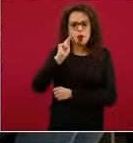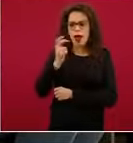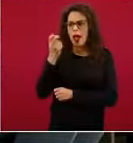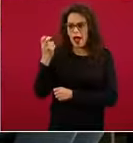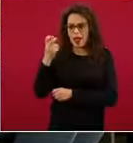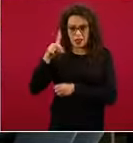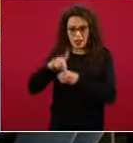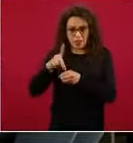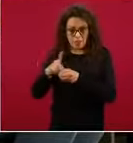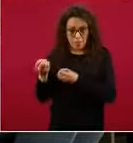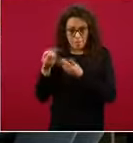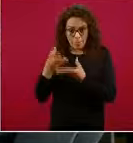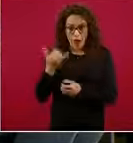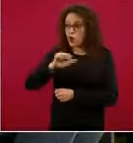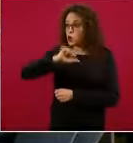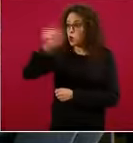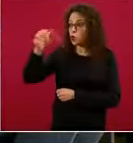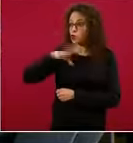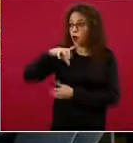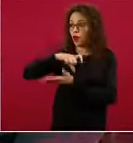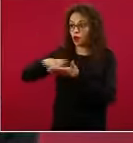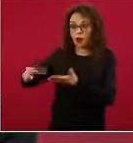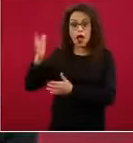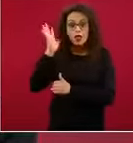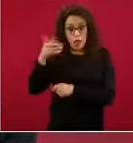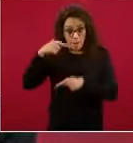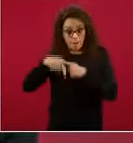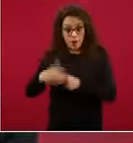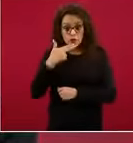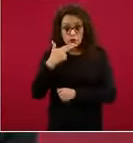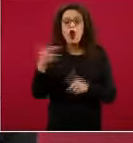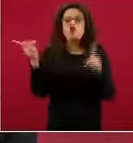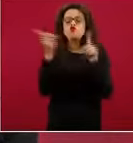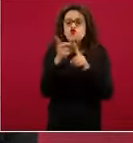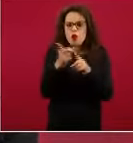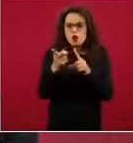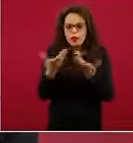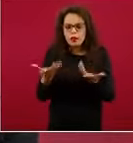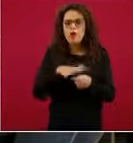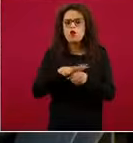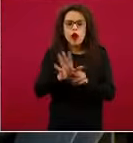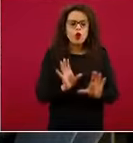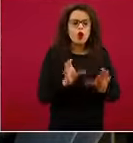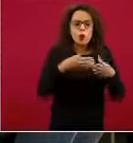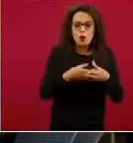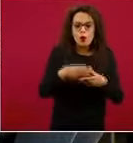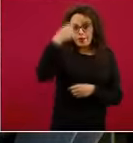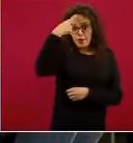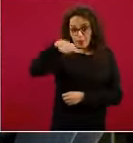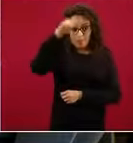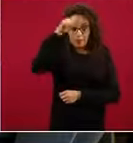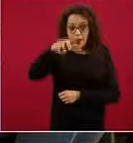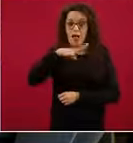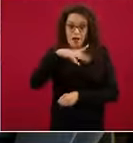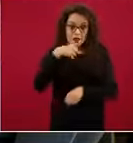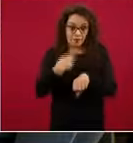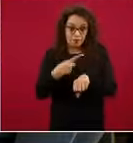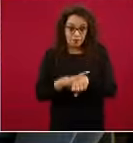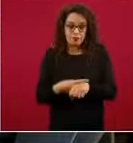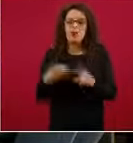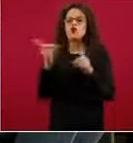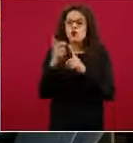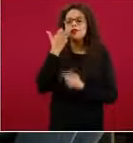que se adquirieron ya se están aplicando, en dónde, en algunas comunidades nos decían que justo para detectar algunos casos, en dónde se están aplicando.